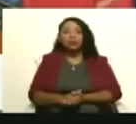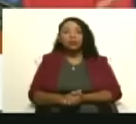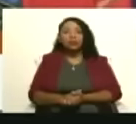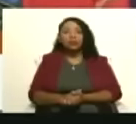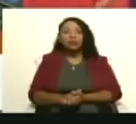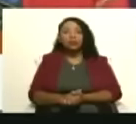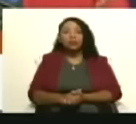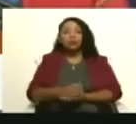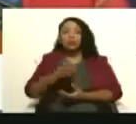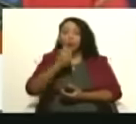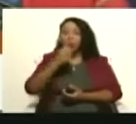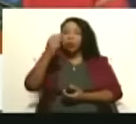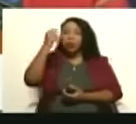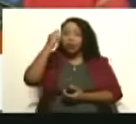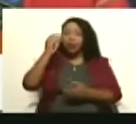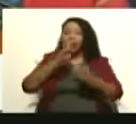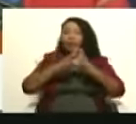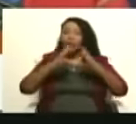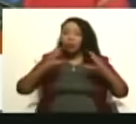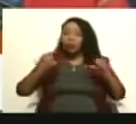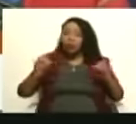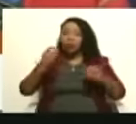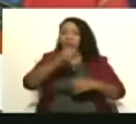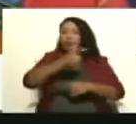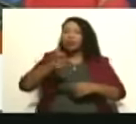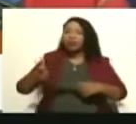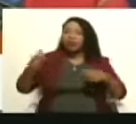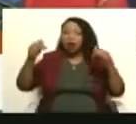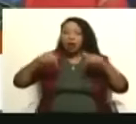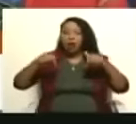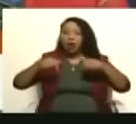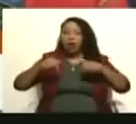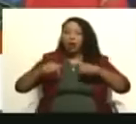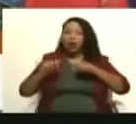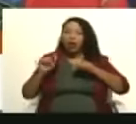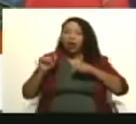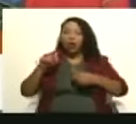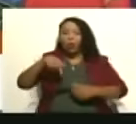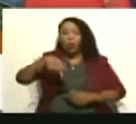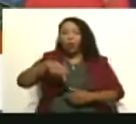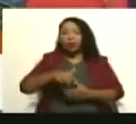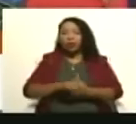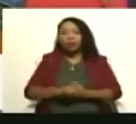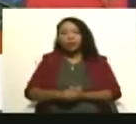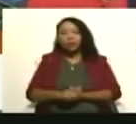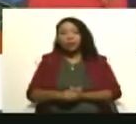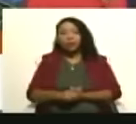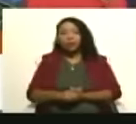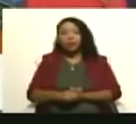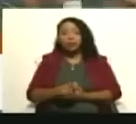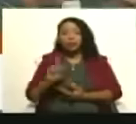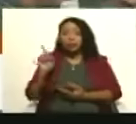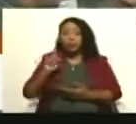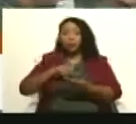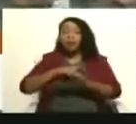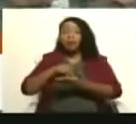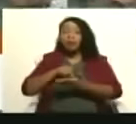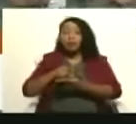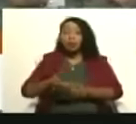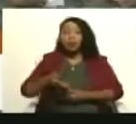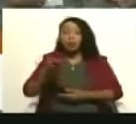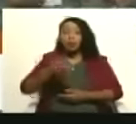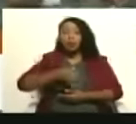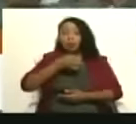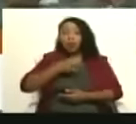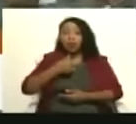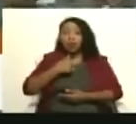Bueno, muy buenos días para todos los presentes. Después de estas prolíficas intervenciones, solamente